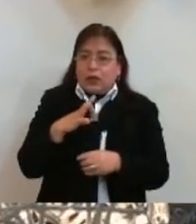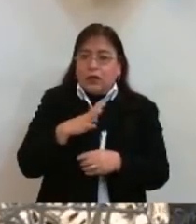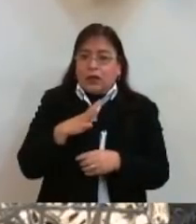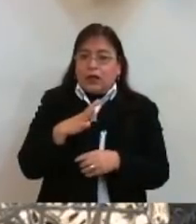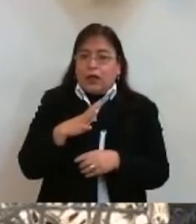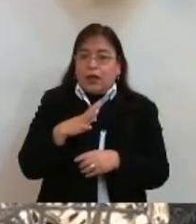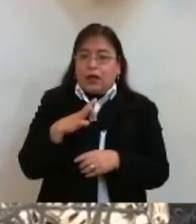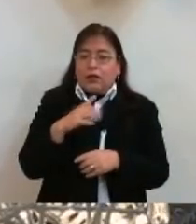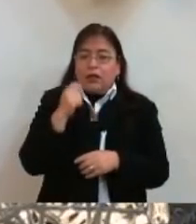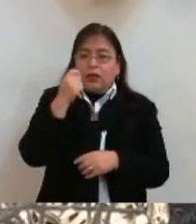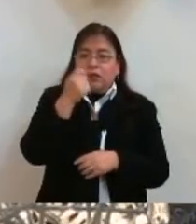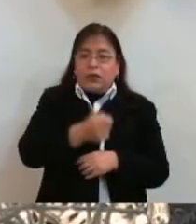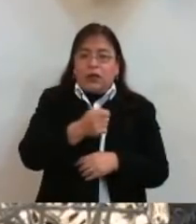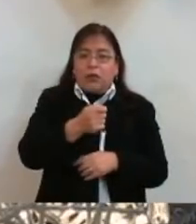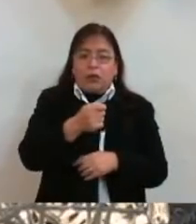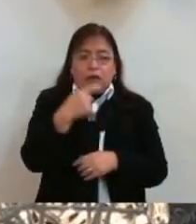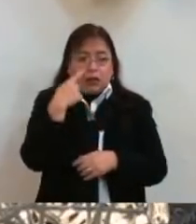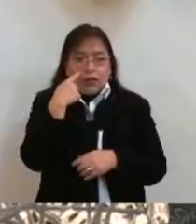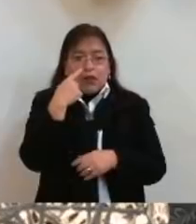en la cruz.